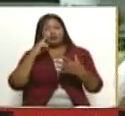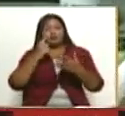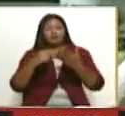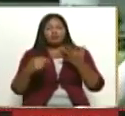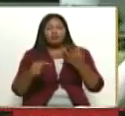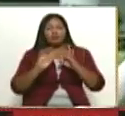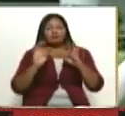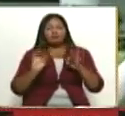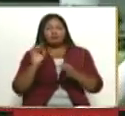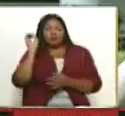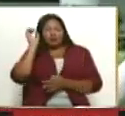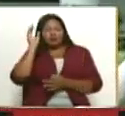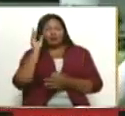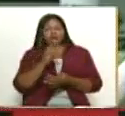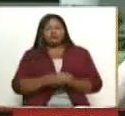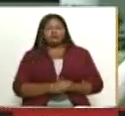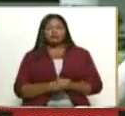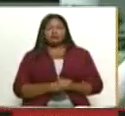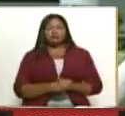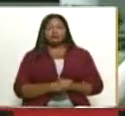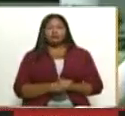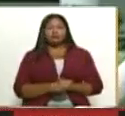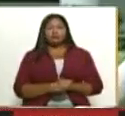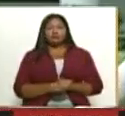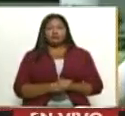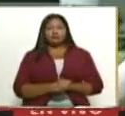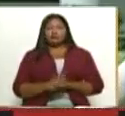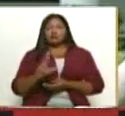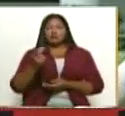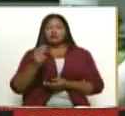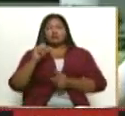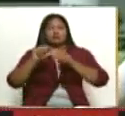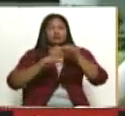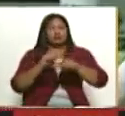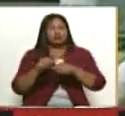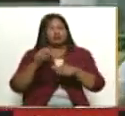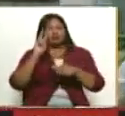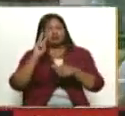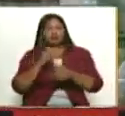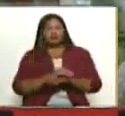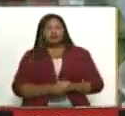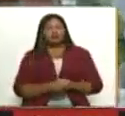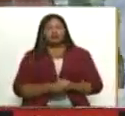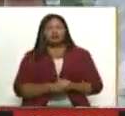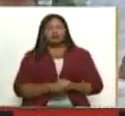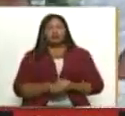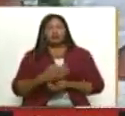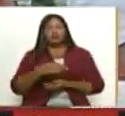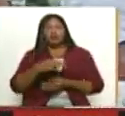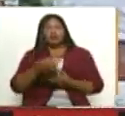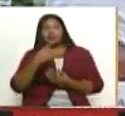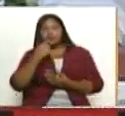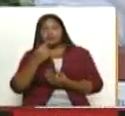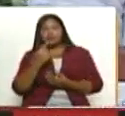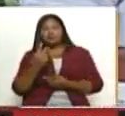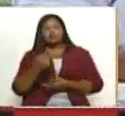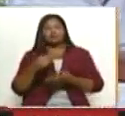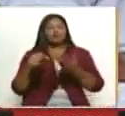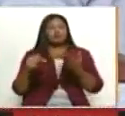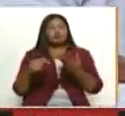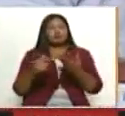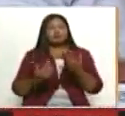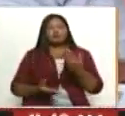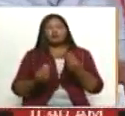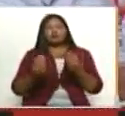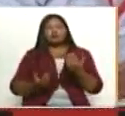instrumento creado en el tercer ciclo de los diálogos. No puedo dejar de mencionar dos hechos de gran